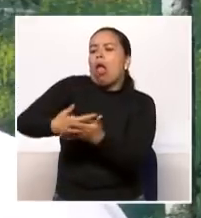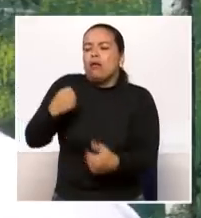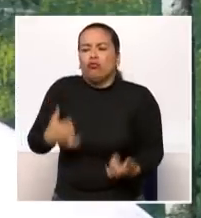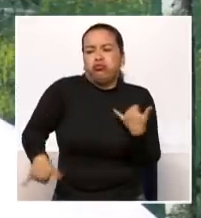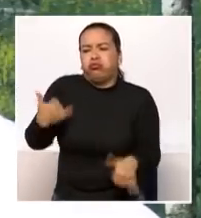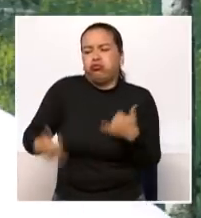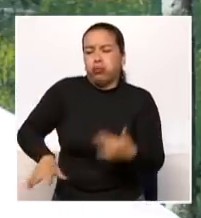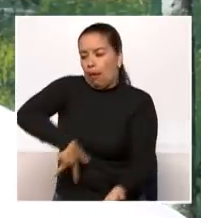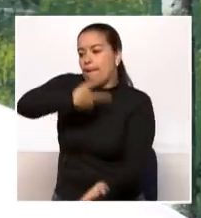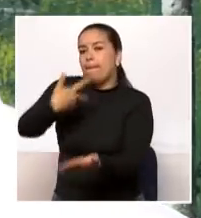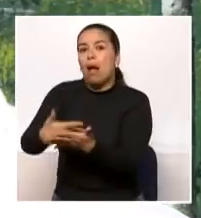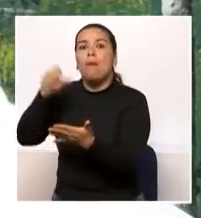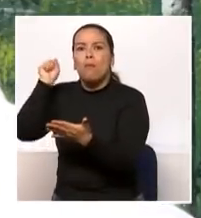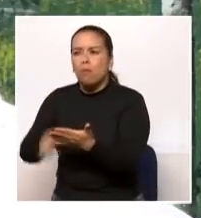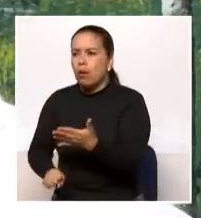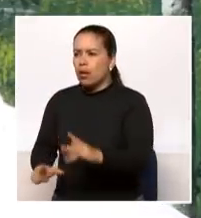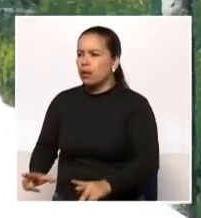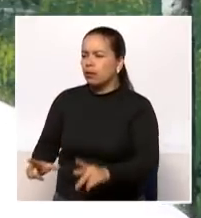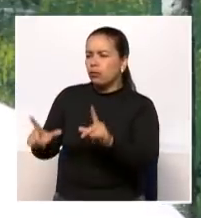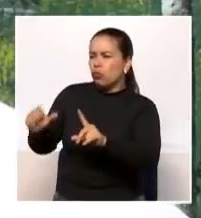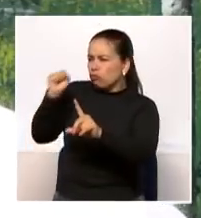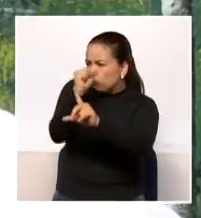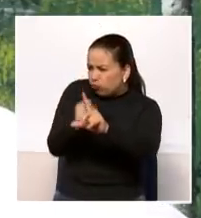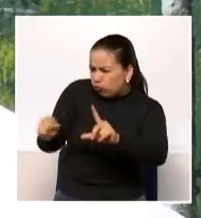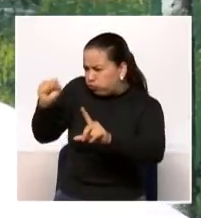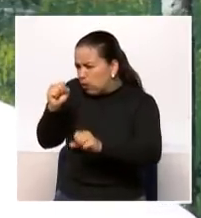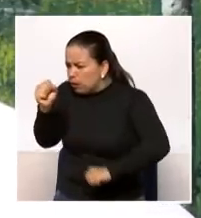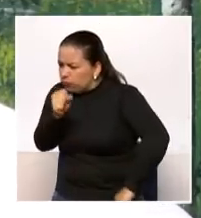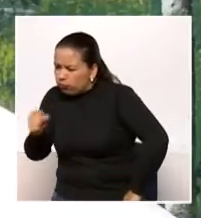mismo estadio, y le pueden hacer la ecografía ahí en